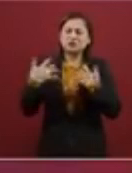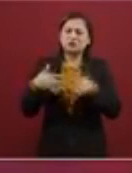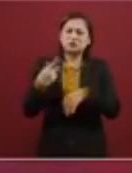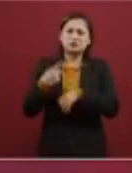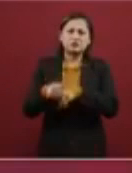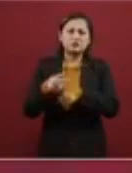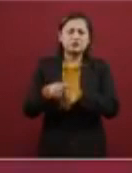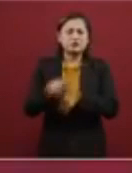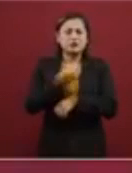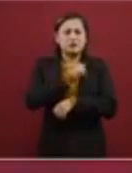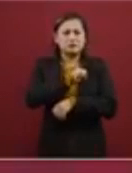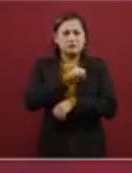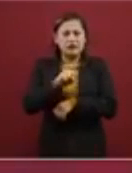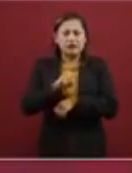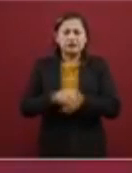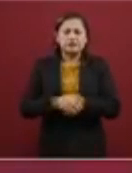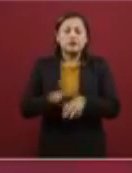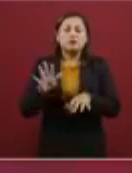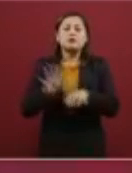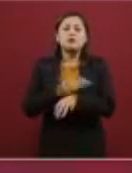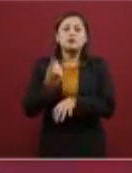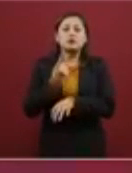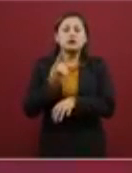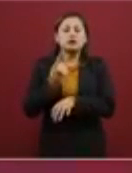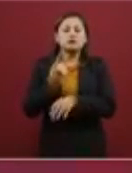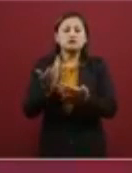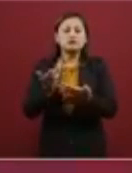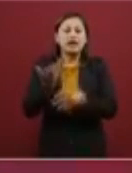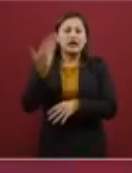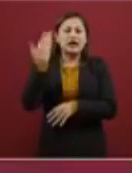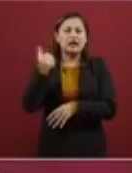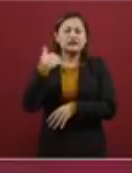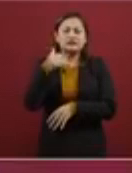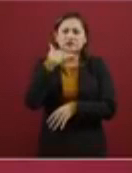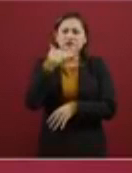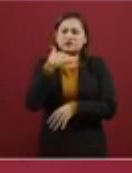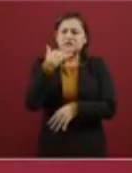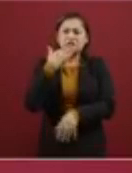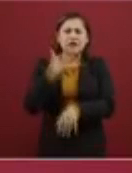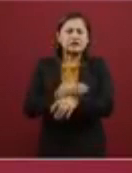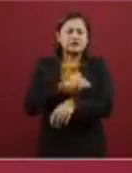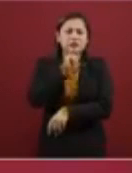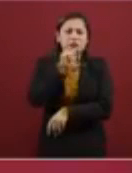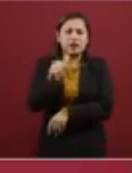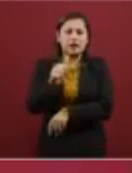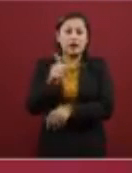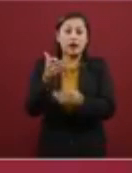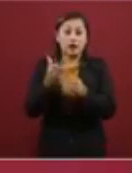porque había impunidad y mucha corrupción que ya no hay.